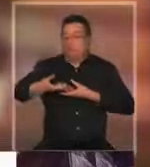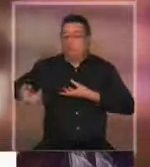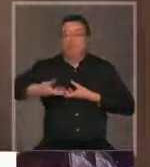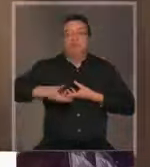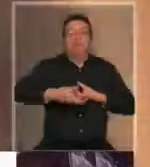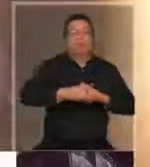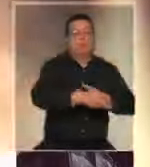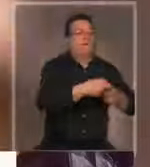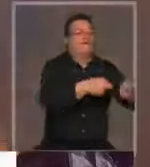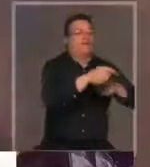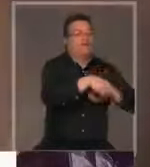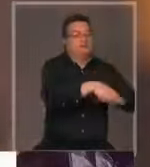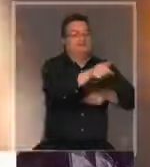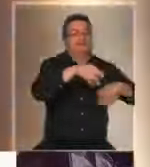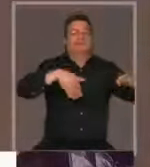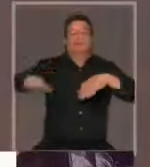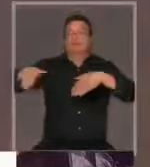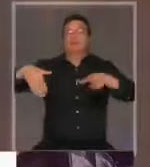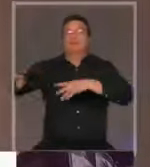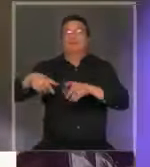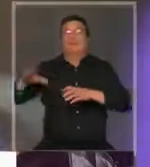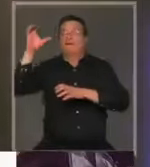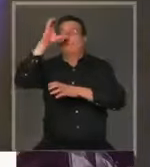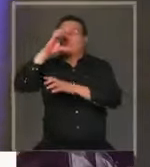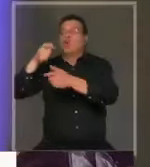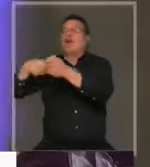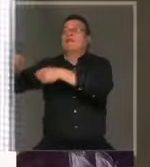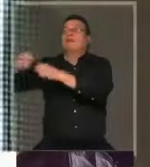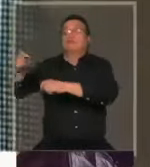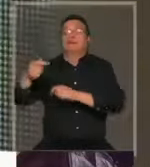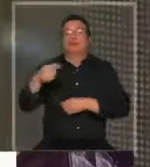los vendedores y estos se encargarían de buscar clientes